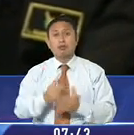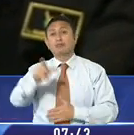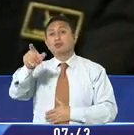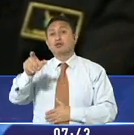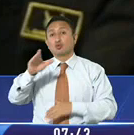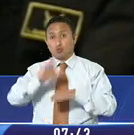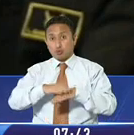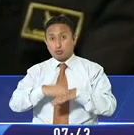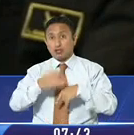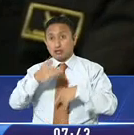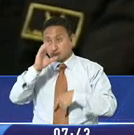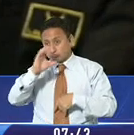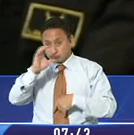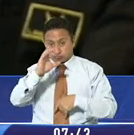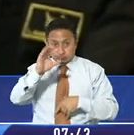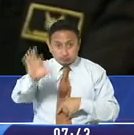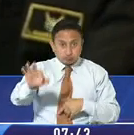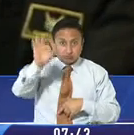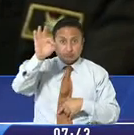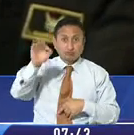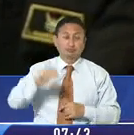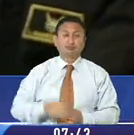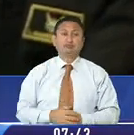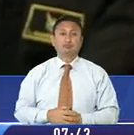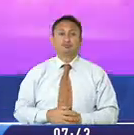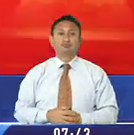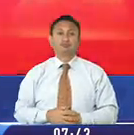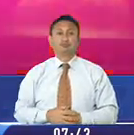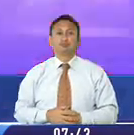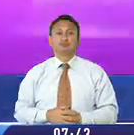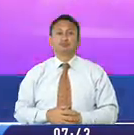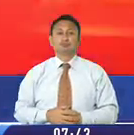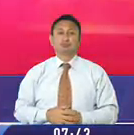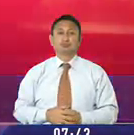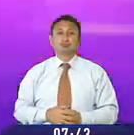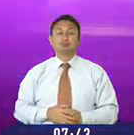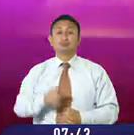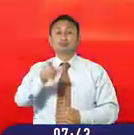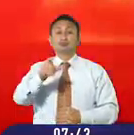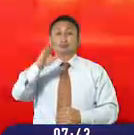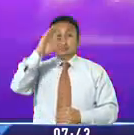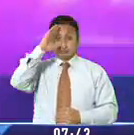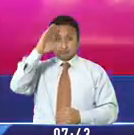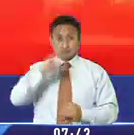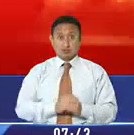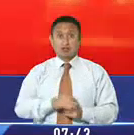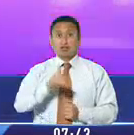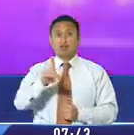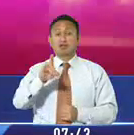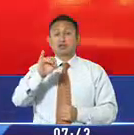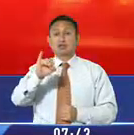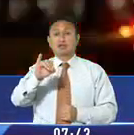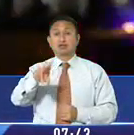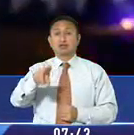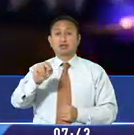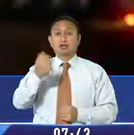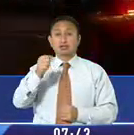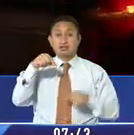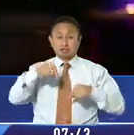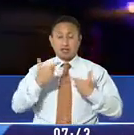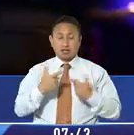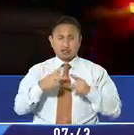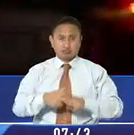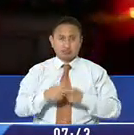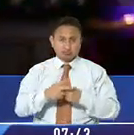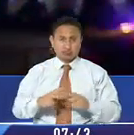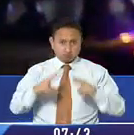del responsable de esta infracción penal. Personal de la DINASED, Fiscalía y Criminalística realizaron las investigaciones